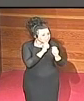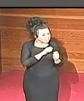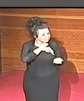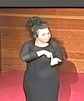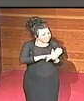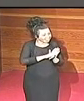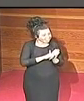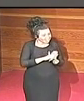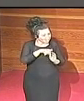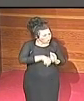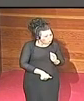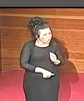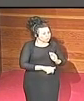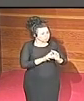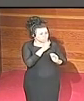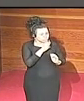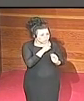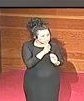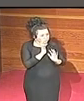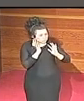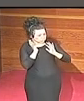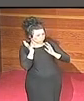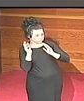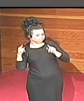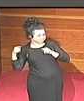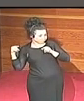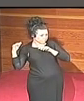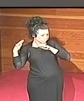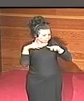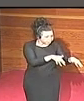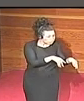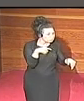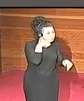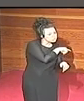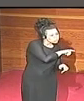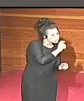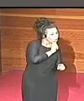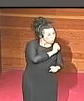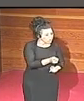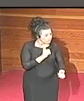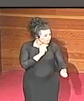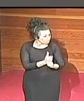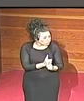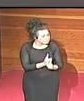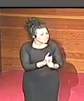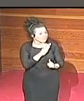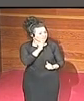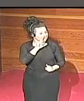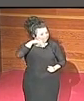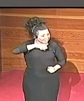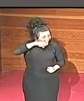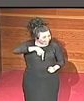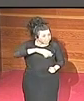Gaurkoan, razones de la agresión rusa contra Ucrania hitzaldia entzuteko aukera izango dugu, Carmen Claudin ikerlariaren eskutik. Carmen